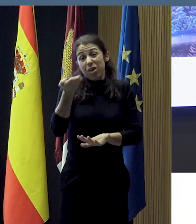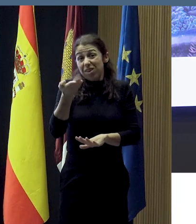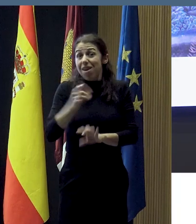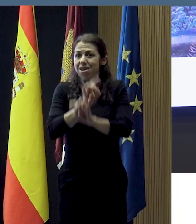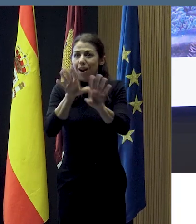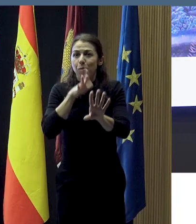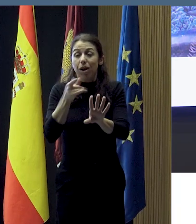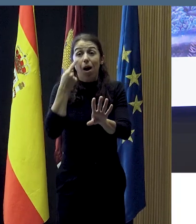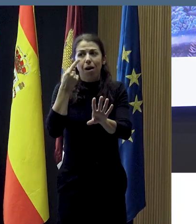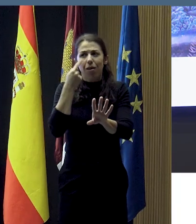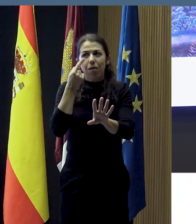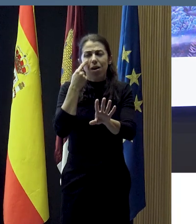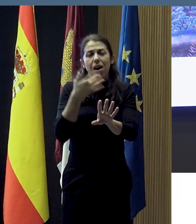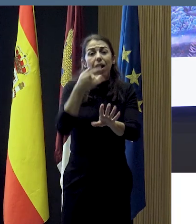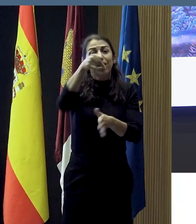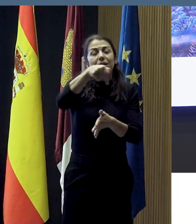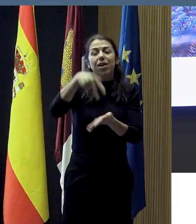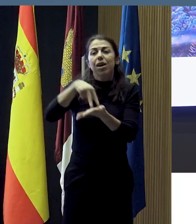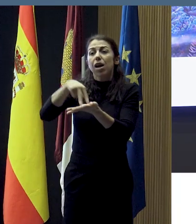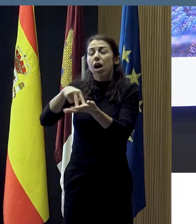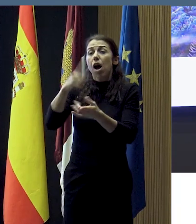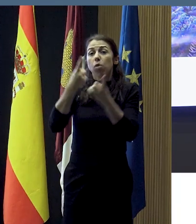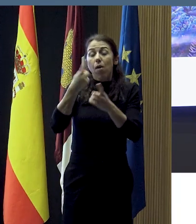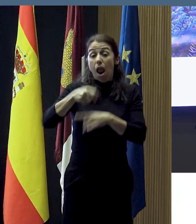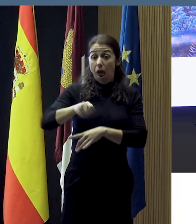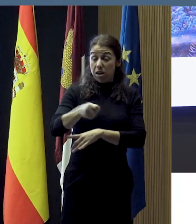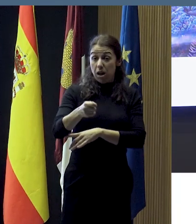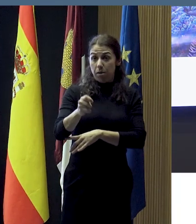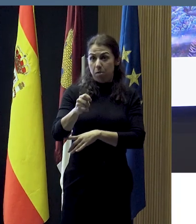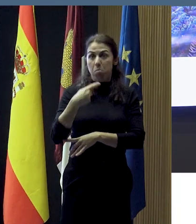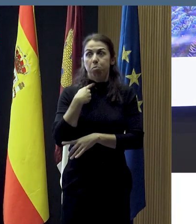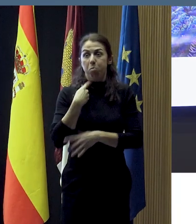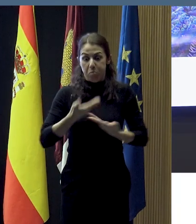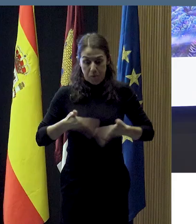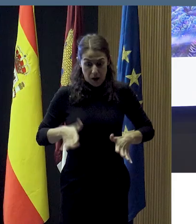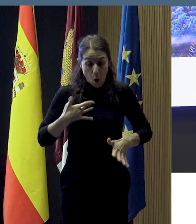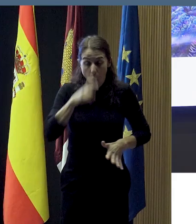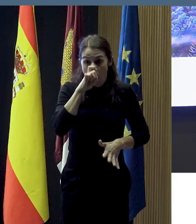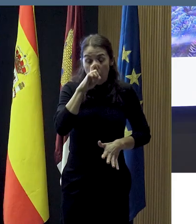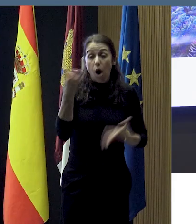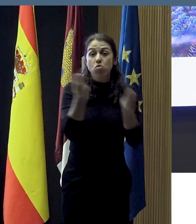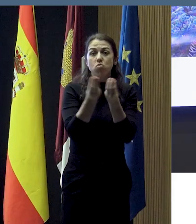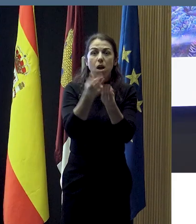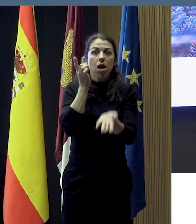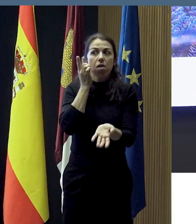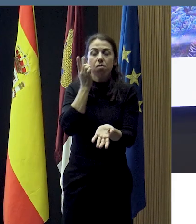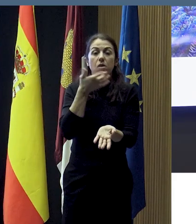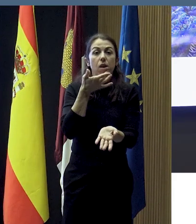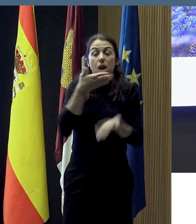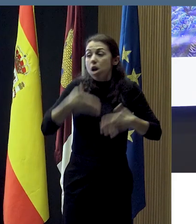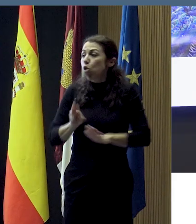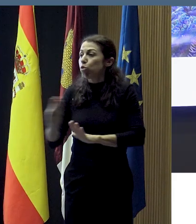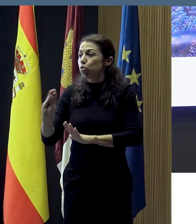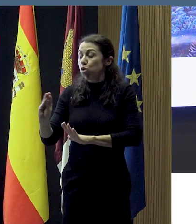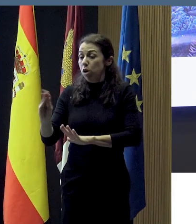claro porque a ver quién es el que aquí no ha perdido nunca las llaves o no se acuerda del número de teléfono de su hijo